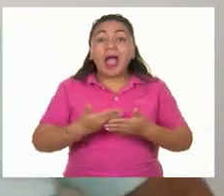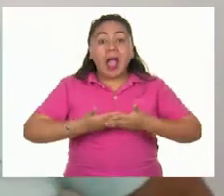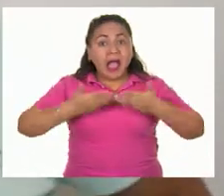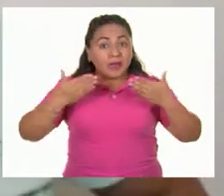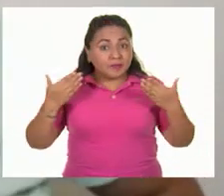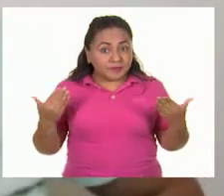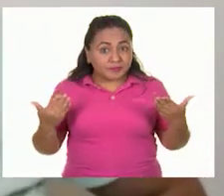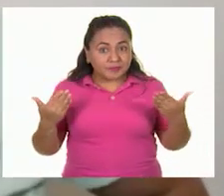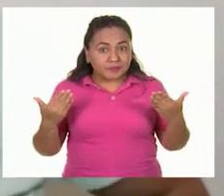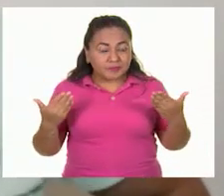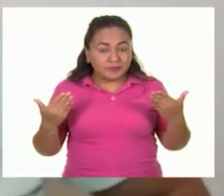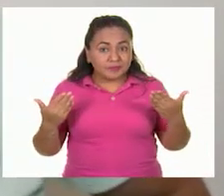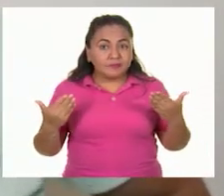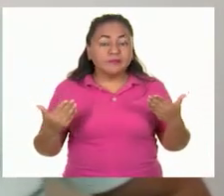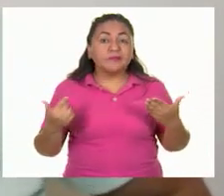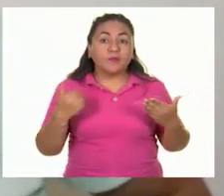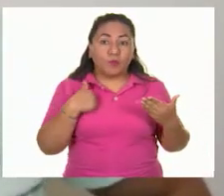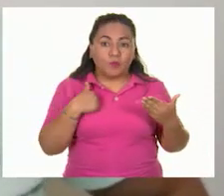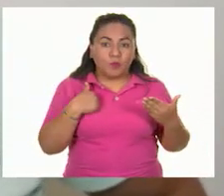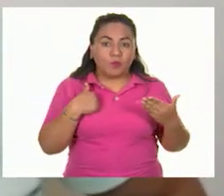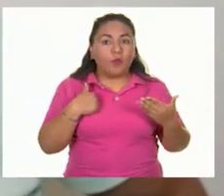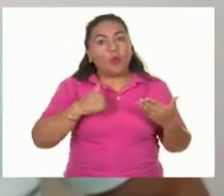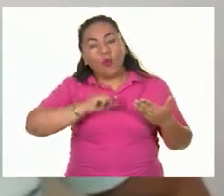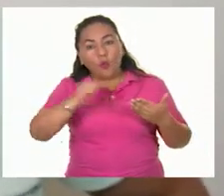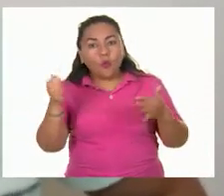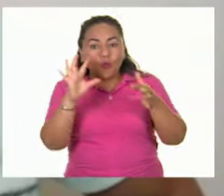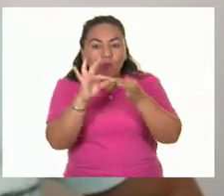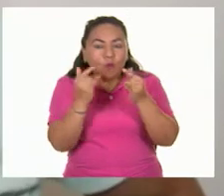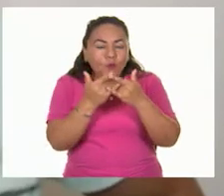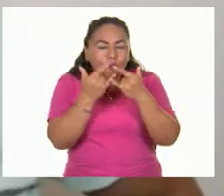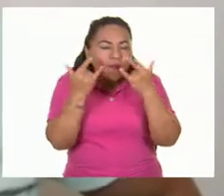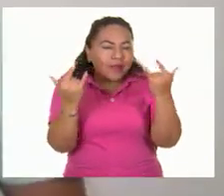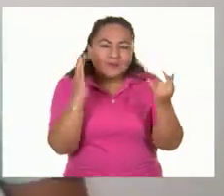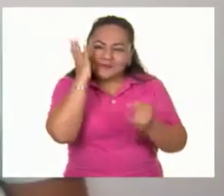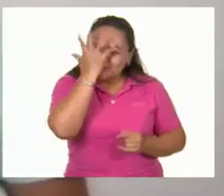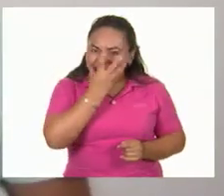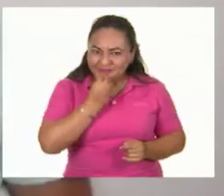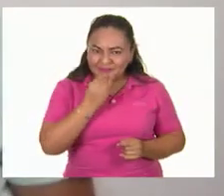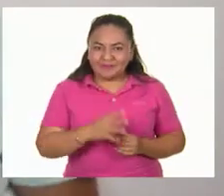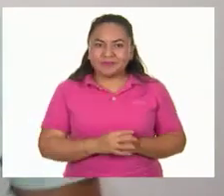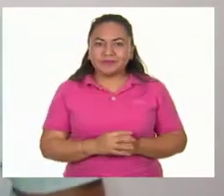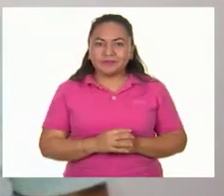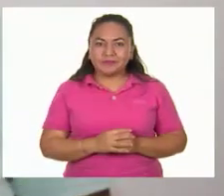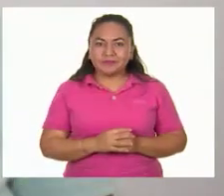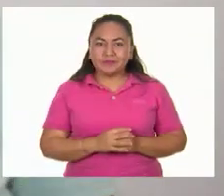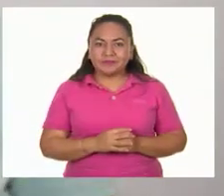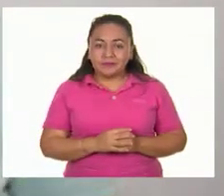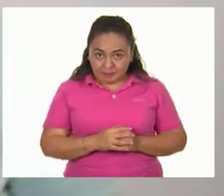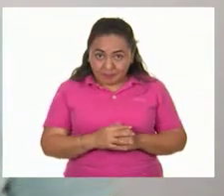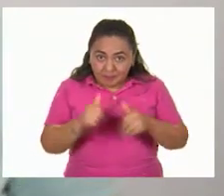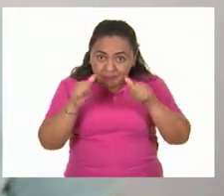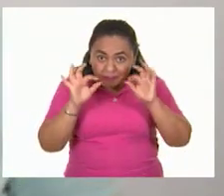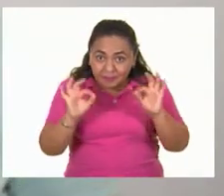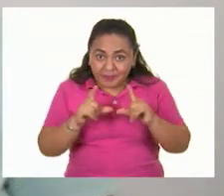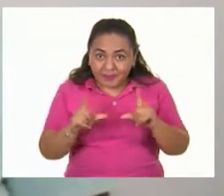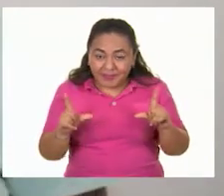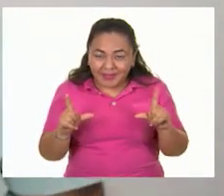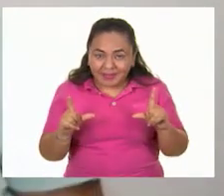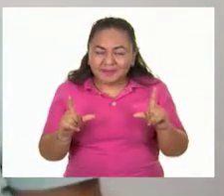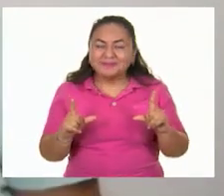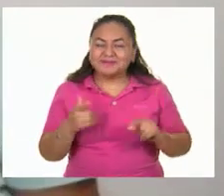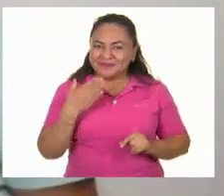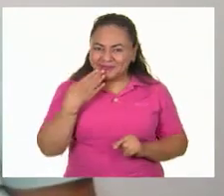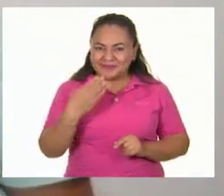ahora sigue un cuento muy especial. ¿Ya estás listo?